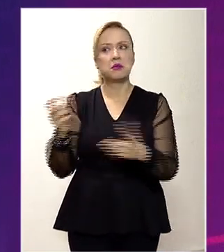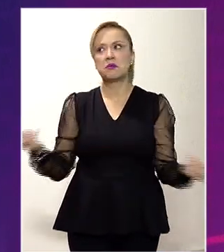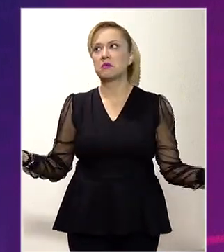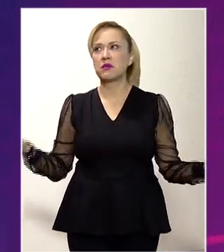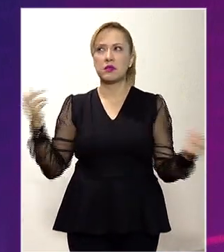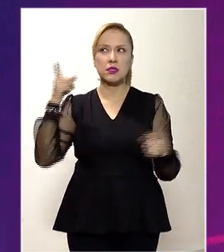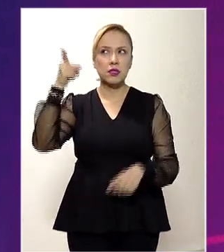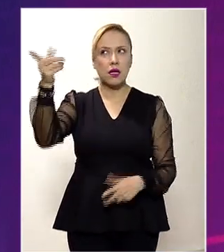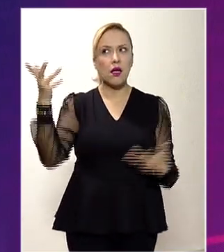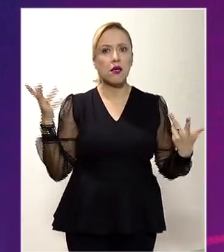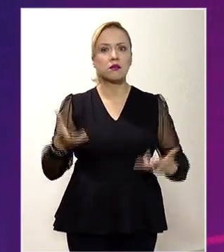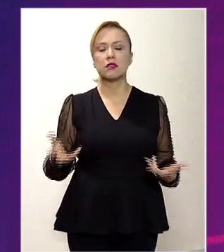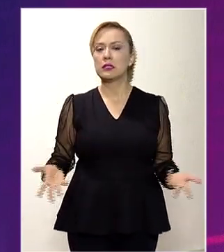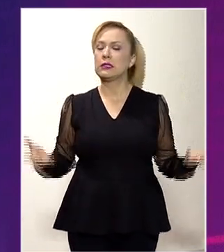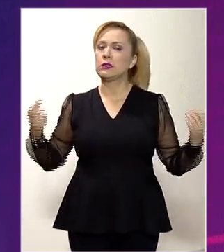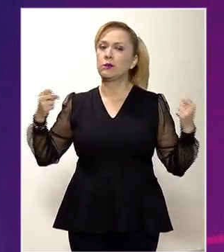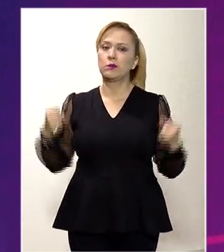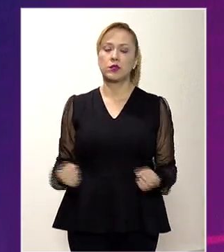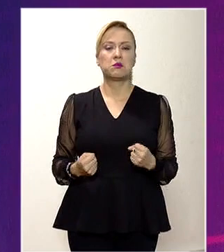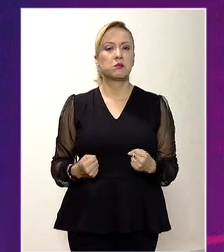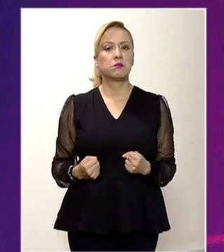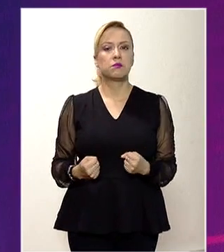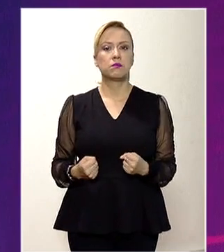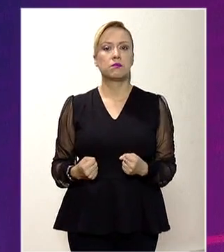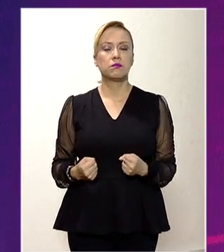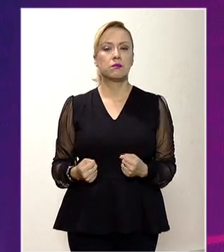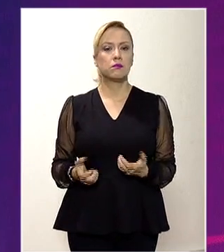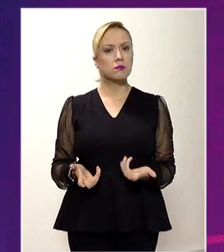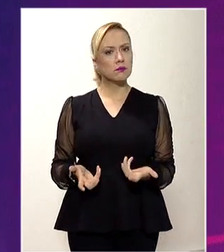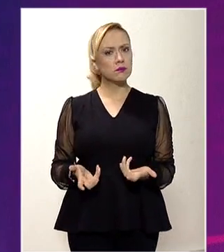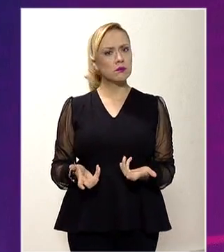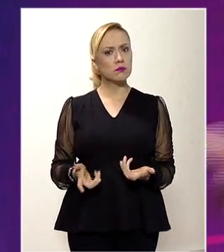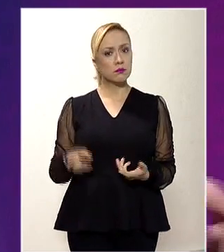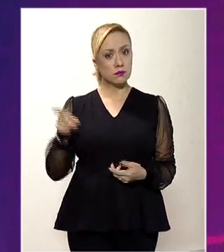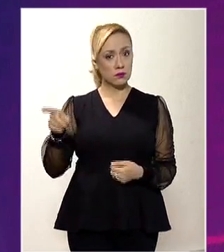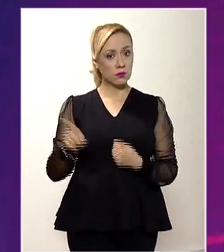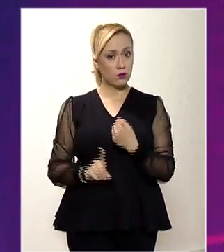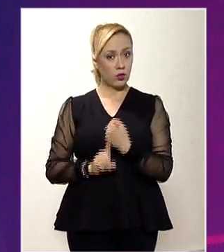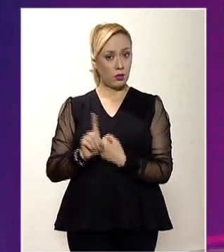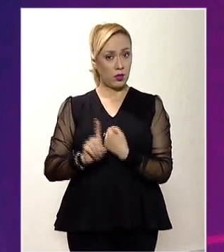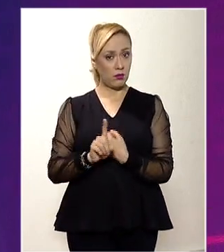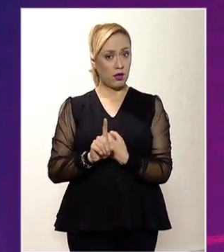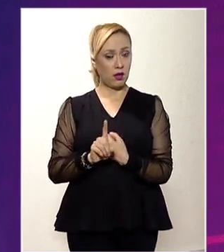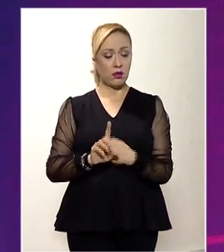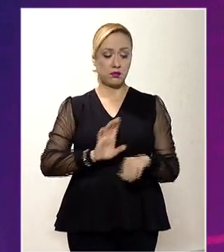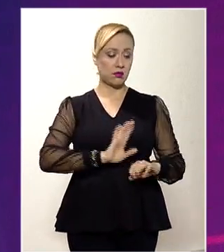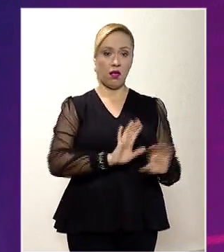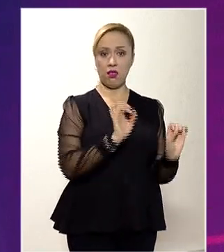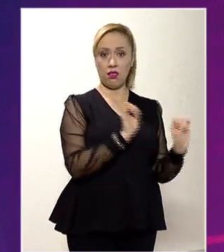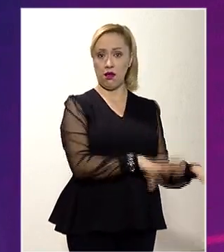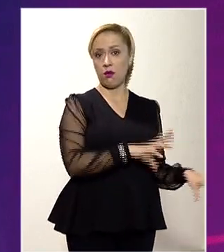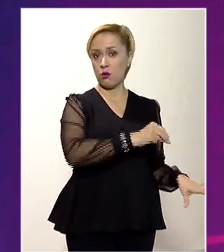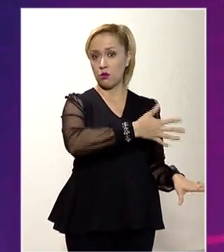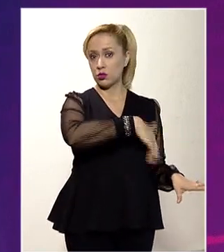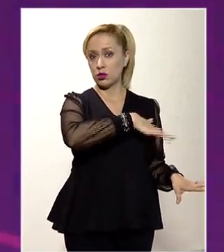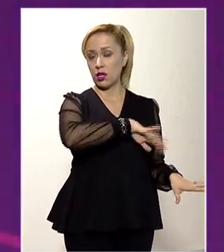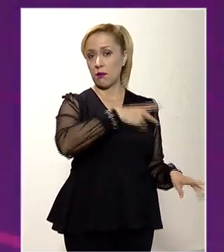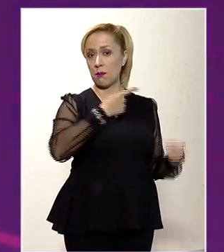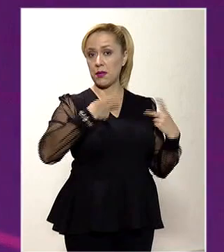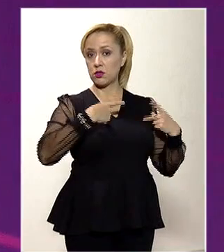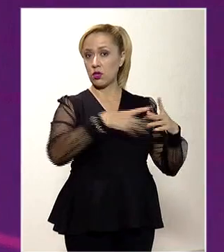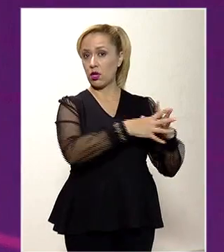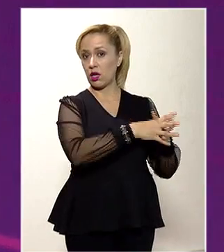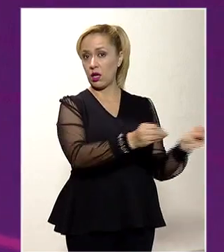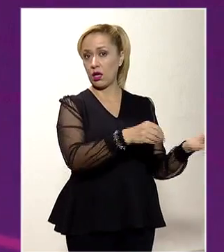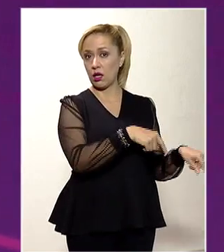de cometida por particulares. Eso tampoco tendría que ser obstáculo para que suspendas la búsqueda, ¿no? O sea, el chiste de la